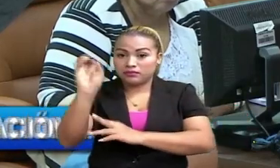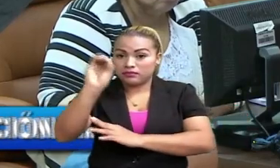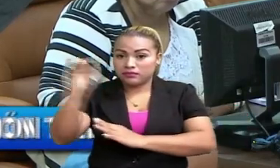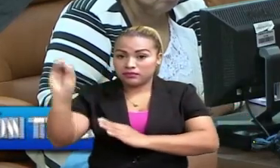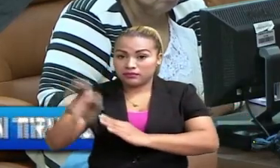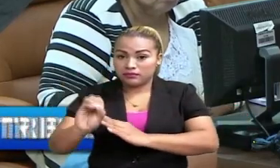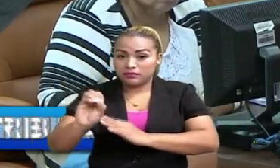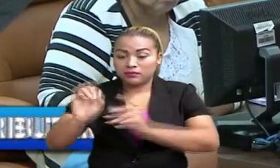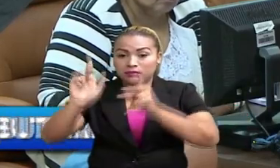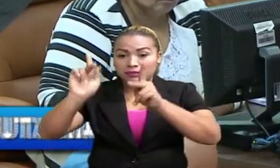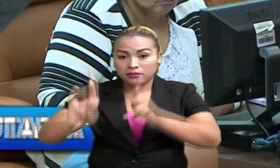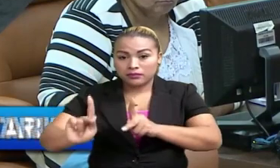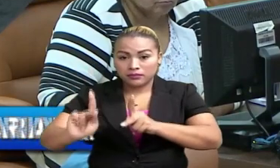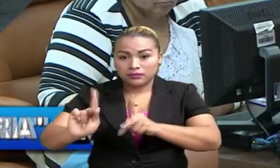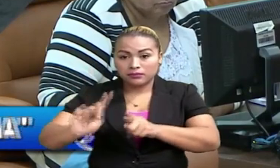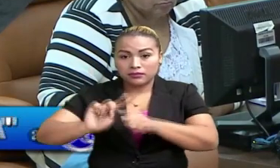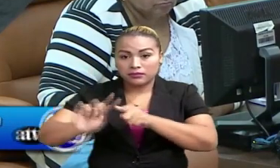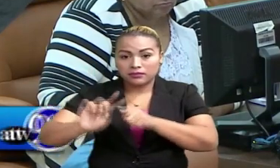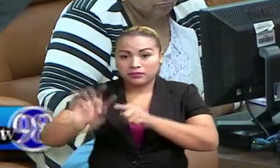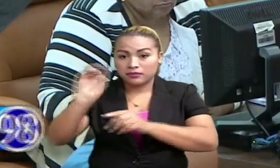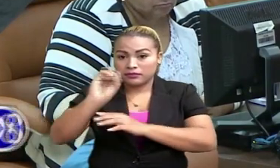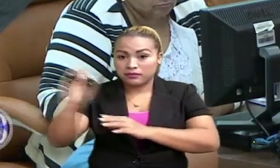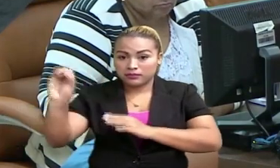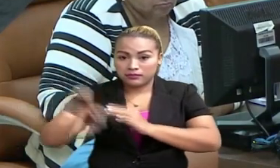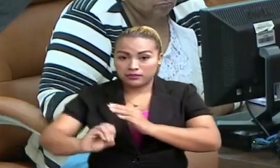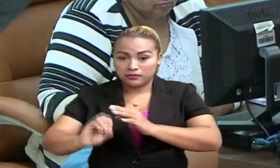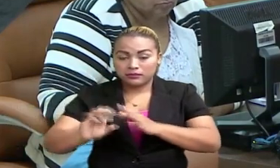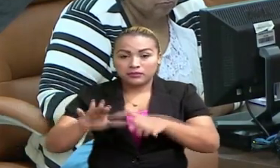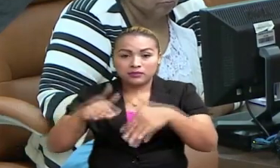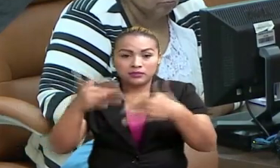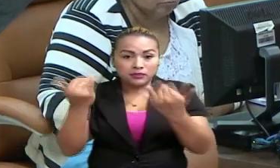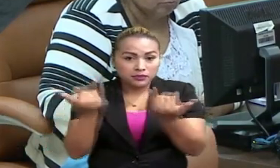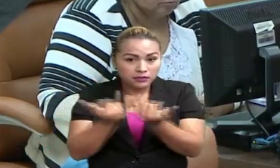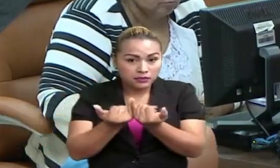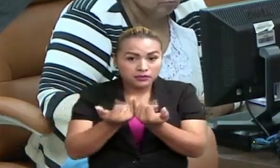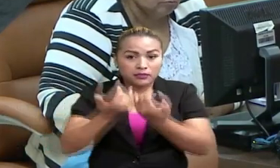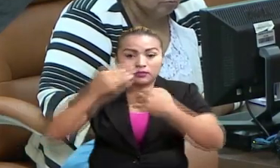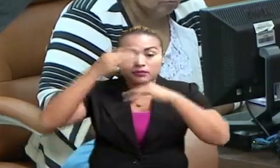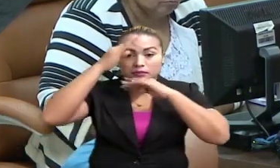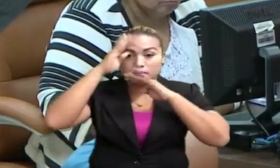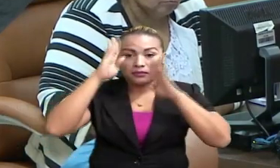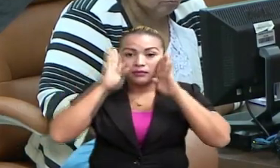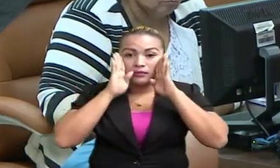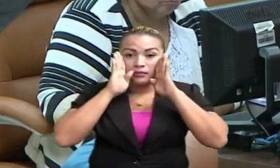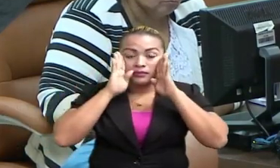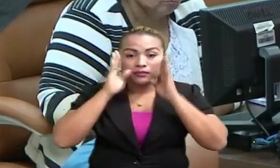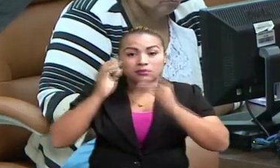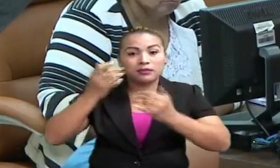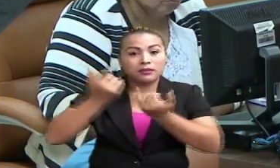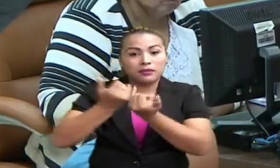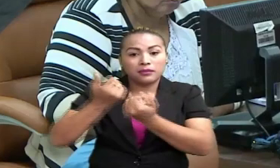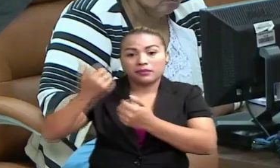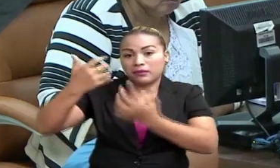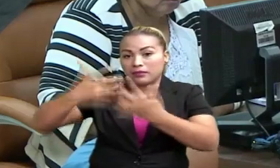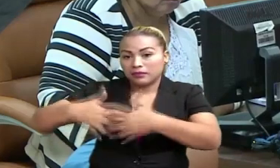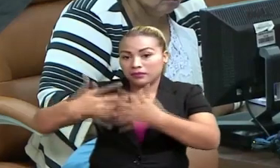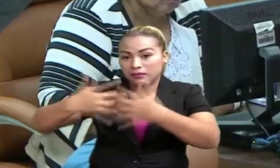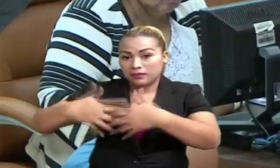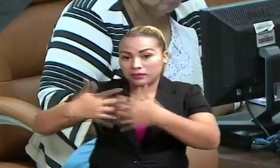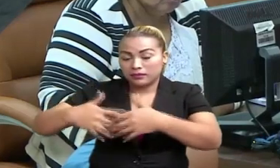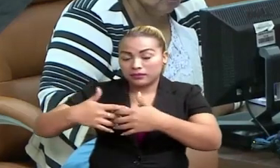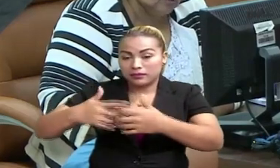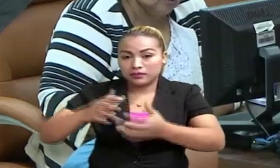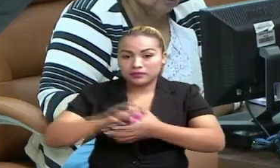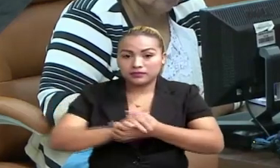de contribuyentes de este país, que también son sector privado, les guste o no,